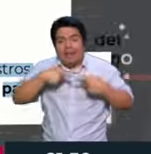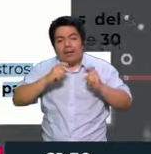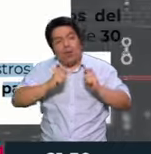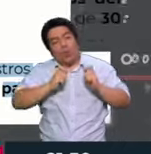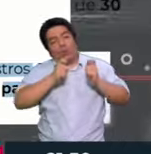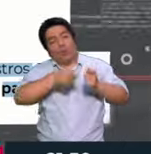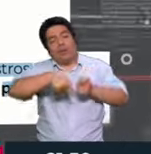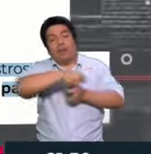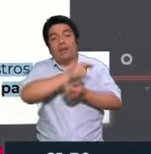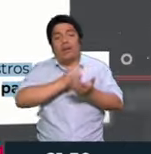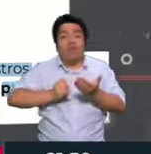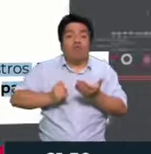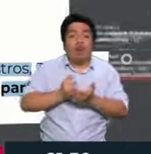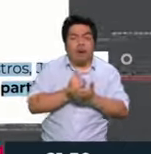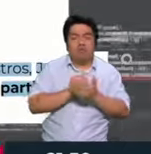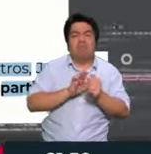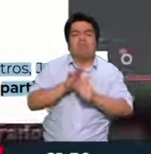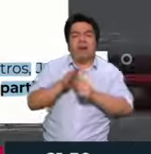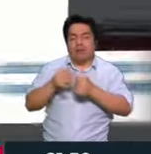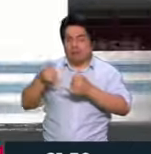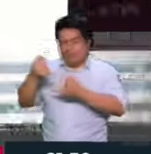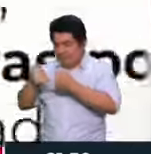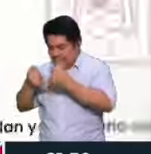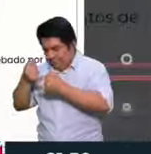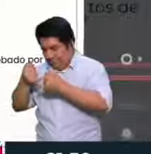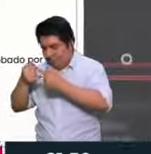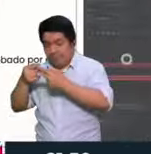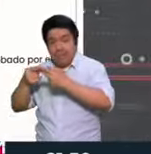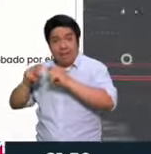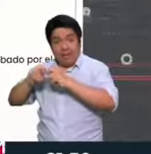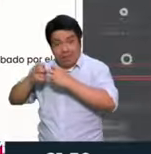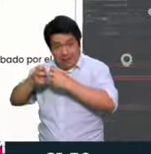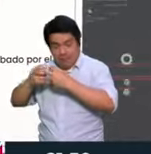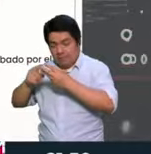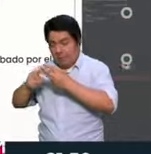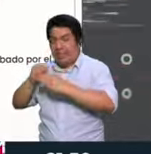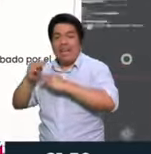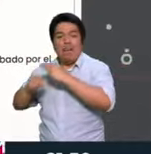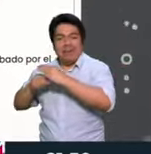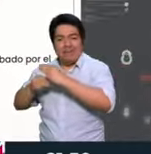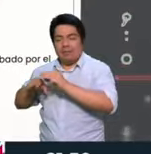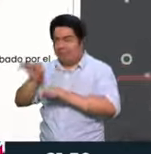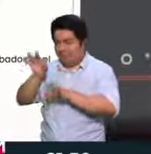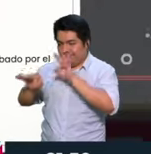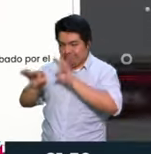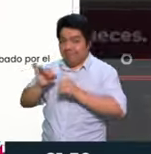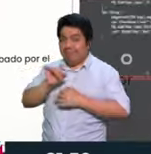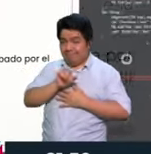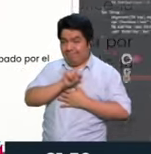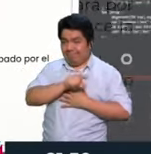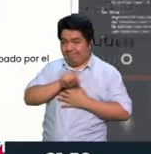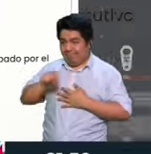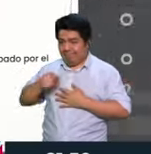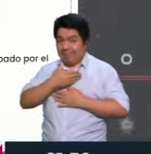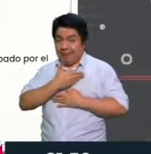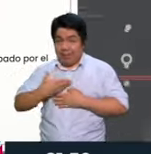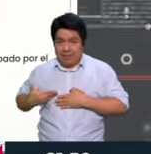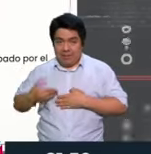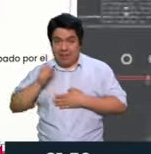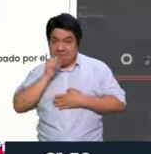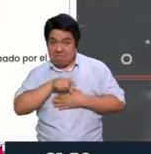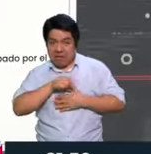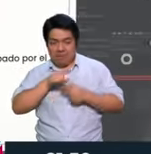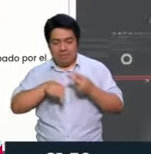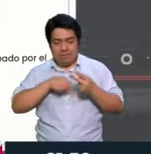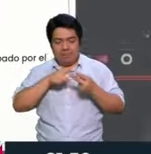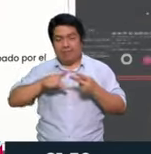la facultad de elegir a jueces, magistrados y ministros de manera directa, al igual que elige al presidente de la República,